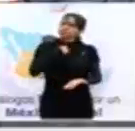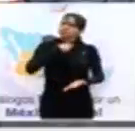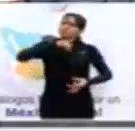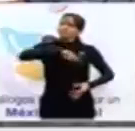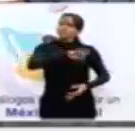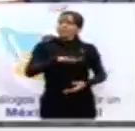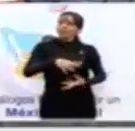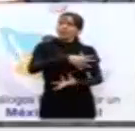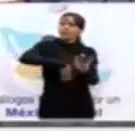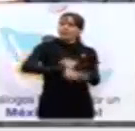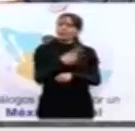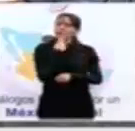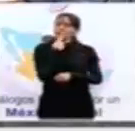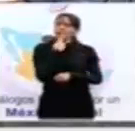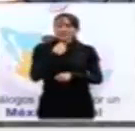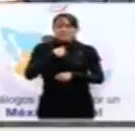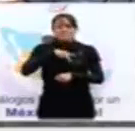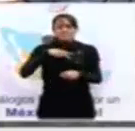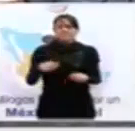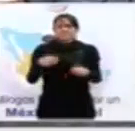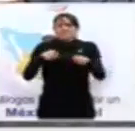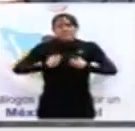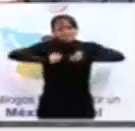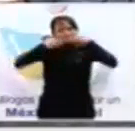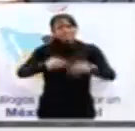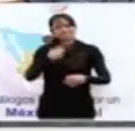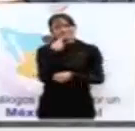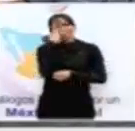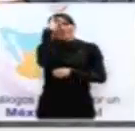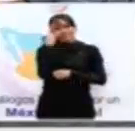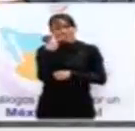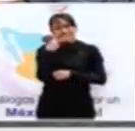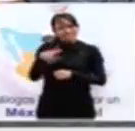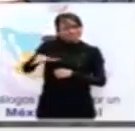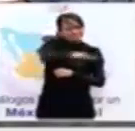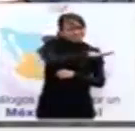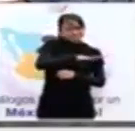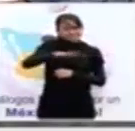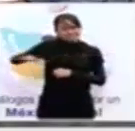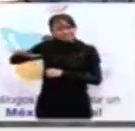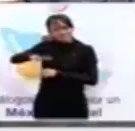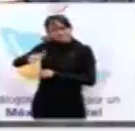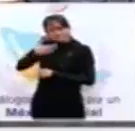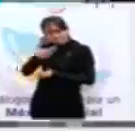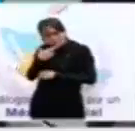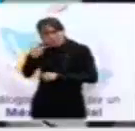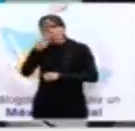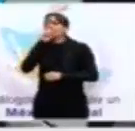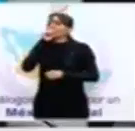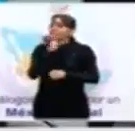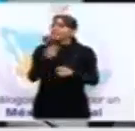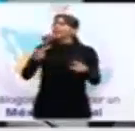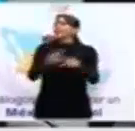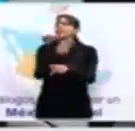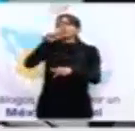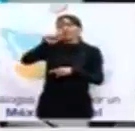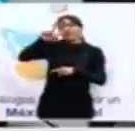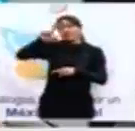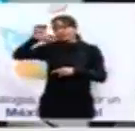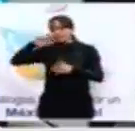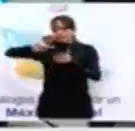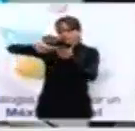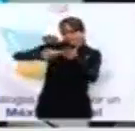mejorar el ingreso y el índice de la calidad de vida. Tenemos también la firma del Tratado de Libre Comercio, que es un elemento